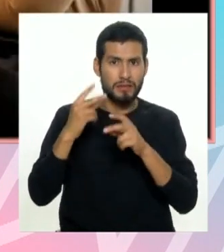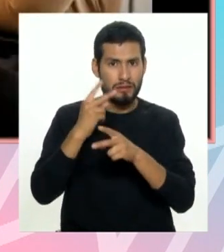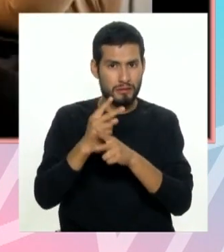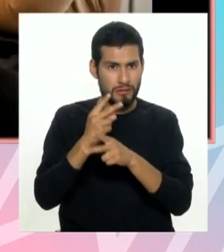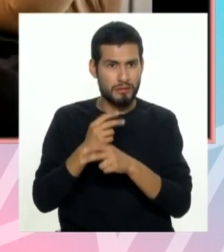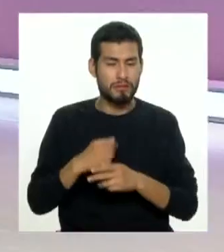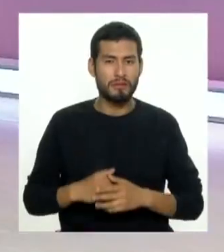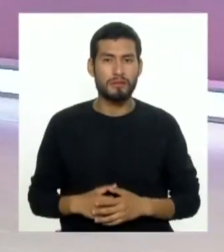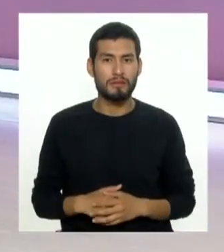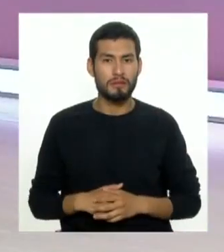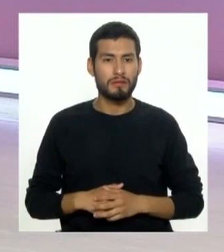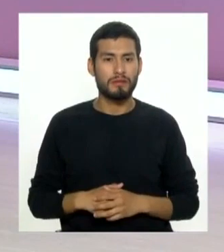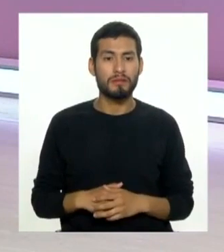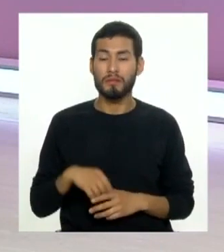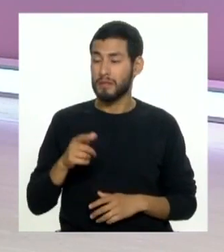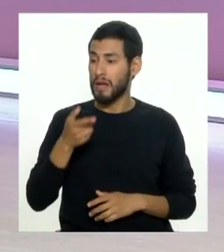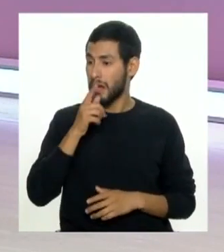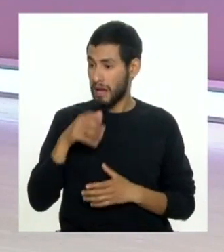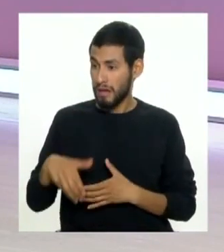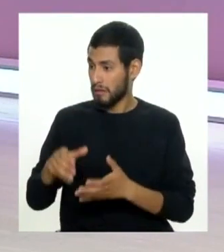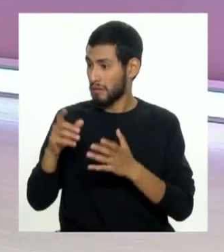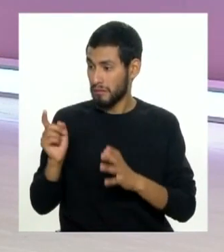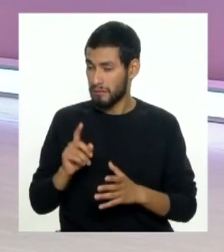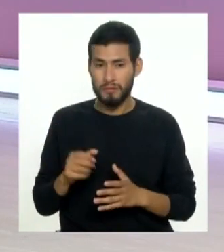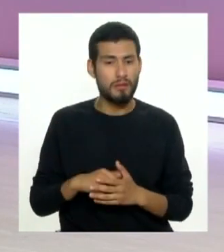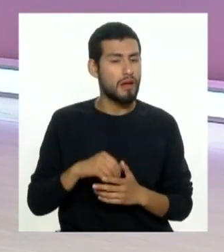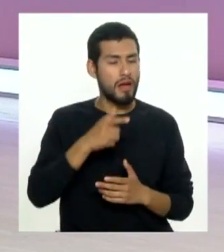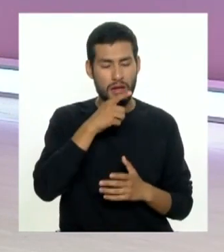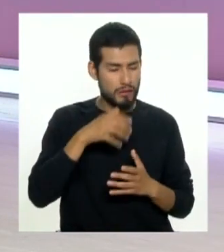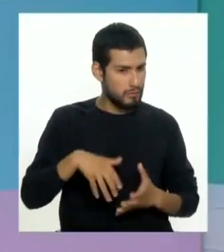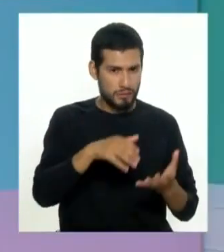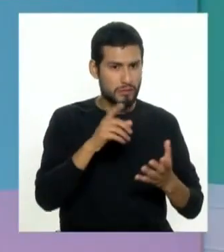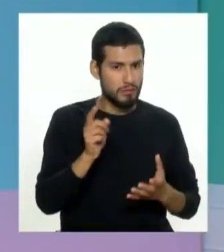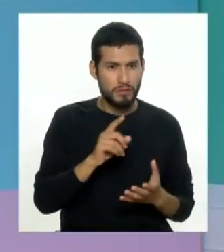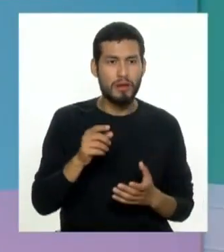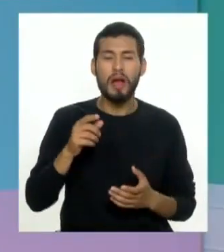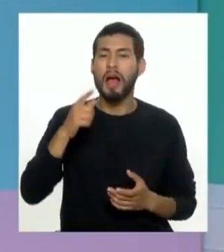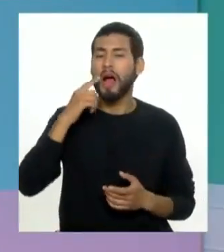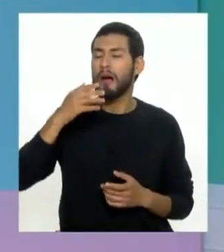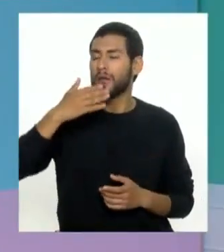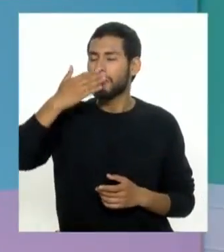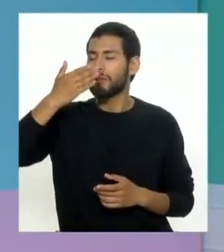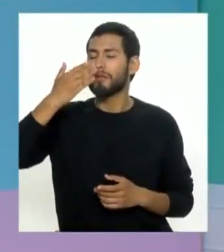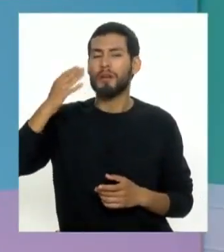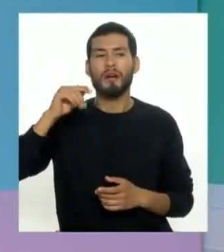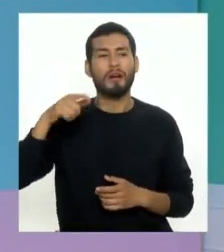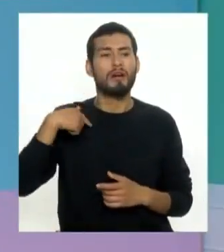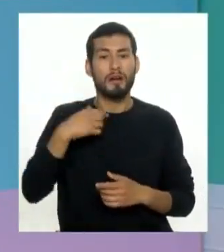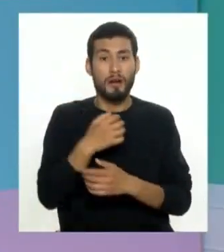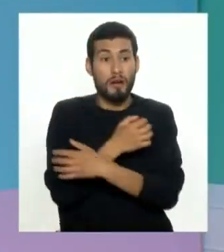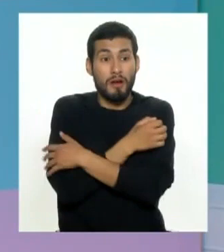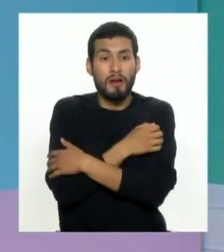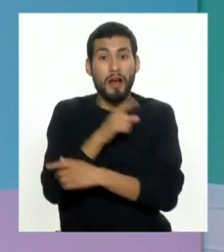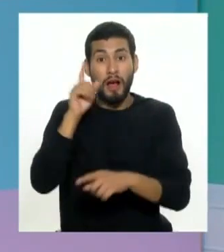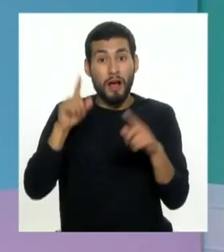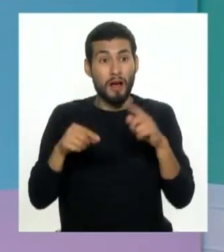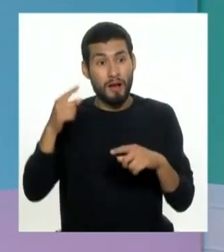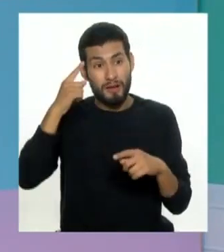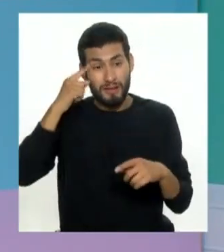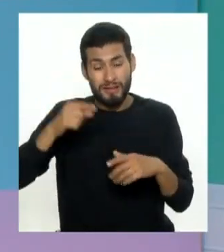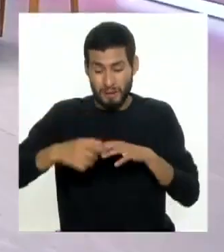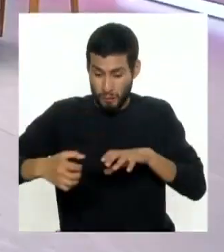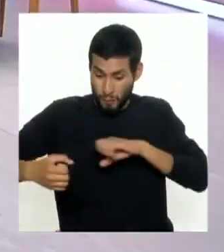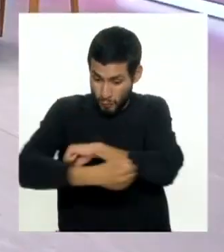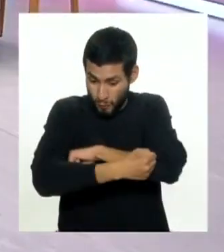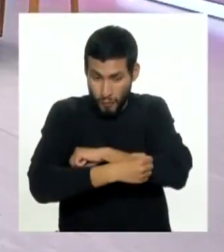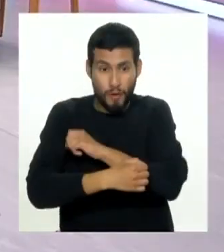cuidado con eso. Y no echarle agua tampoco, ¿no? No echarle agua, no ponerle alcohol, no apretar al paciente, porque a veces tienden a apretar al